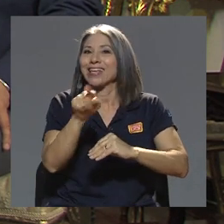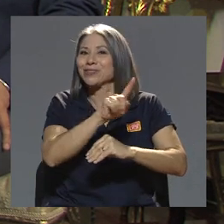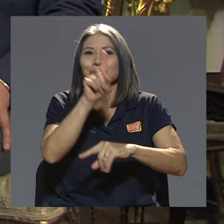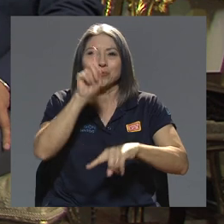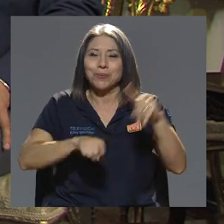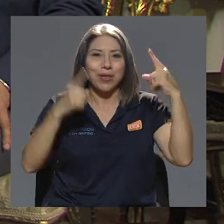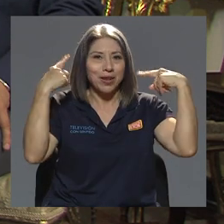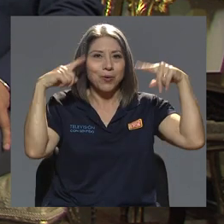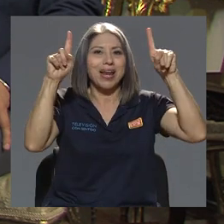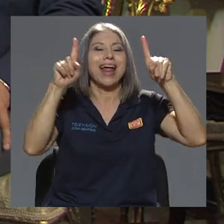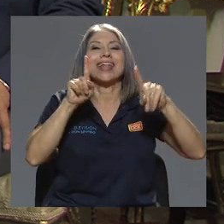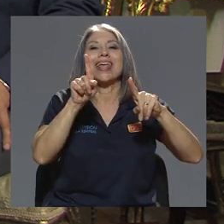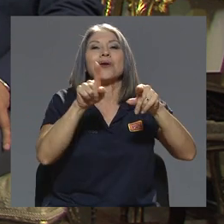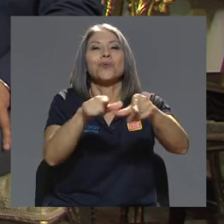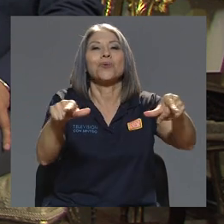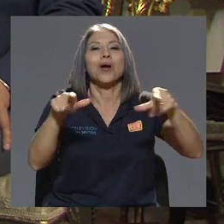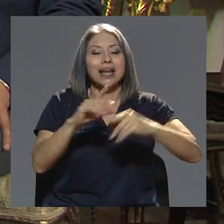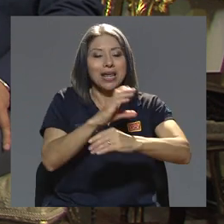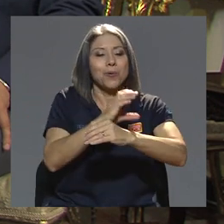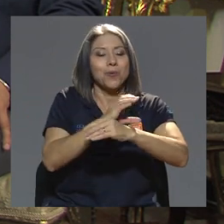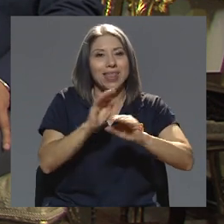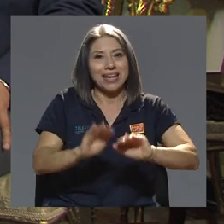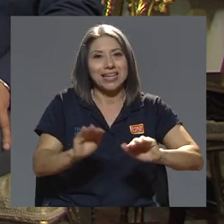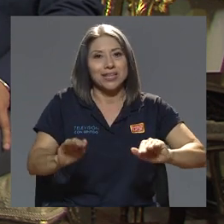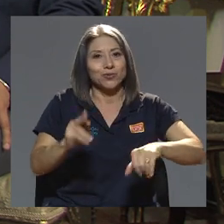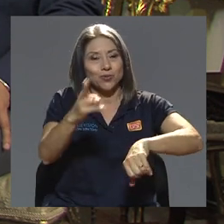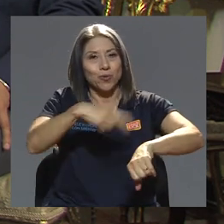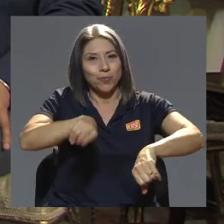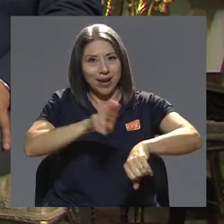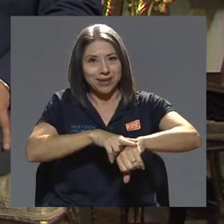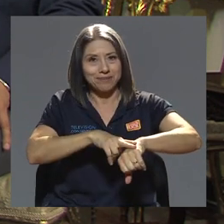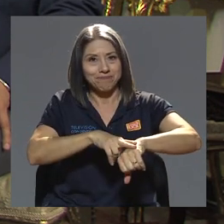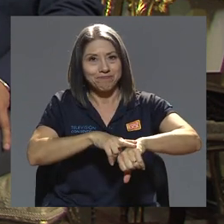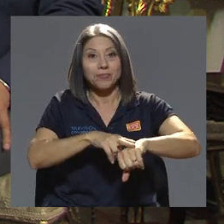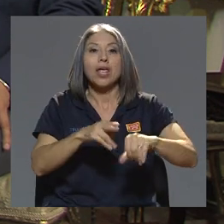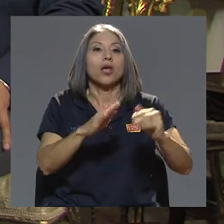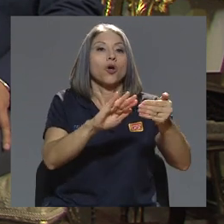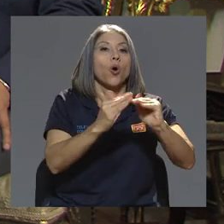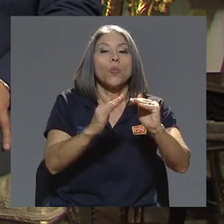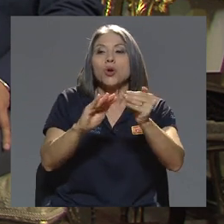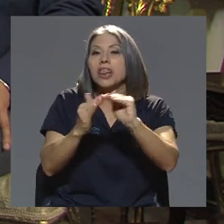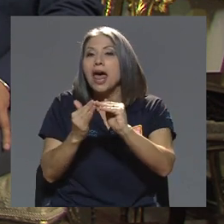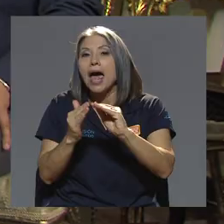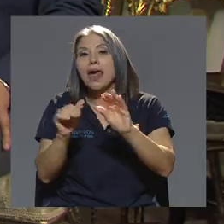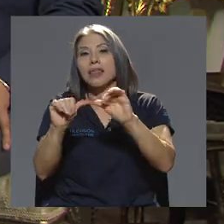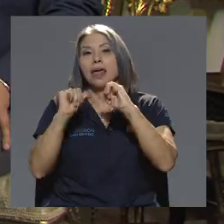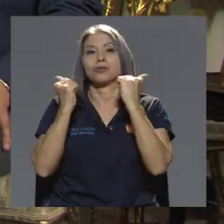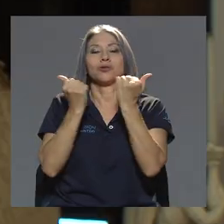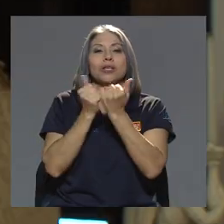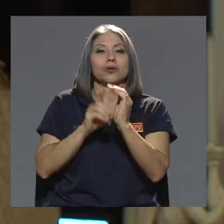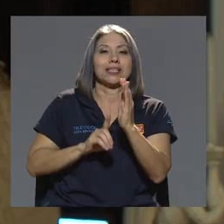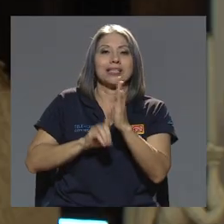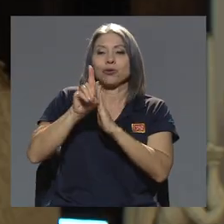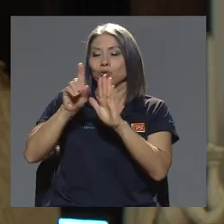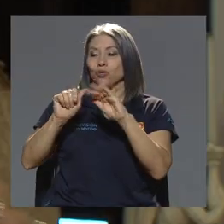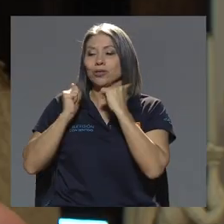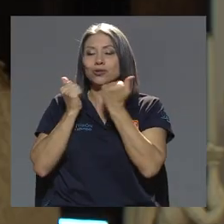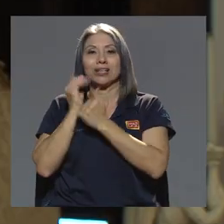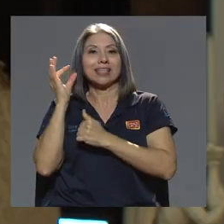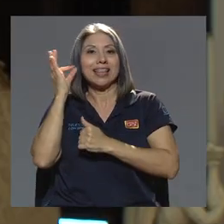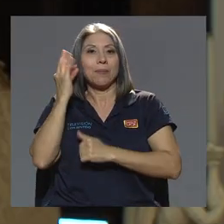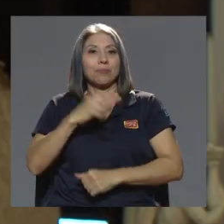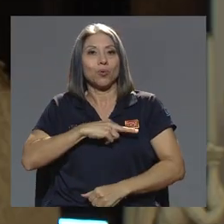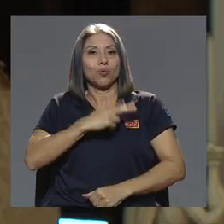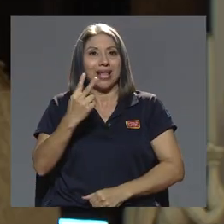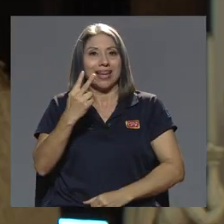en una guardería normal. Y la comunidad, las asociaciones de desarrollo, las asociaciones de damas voluntarias y todo, iban